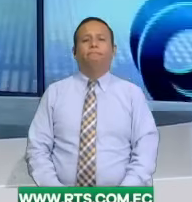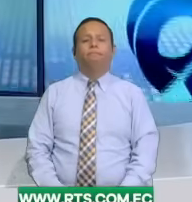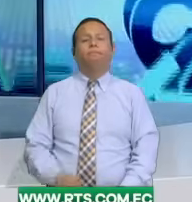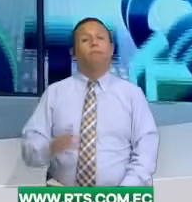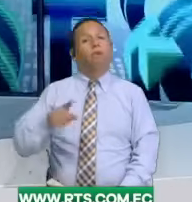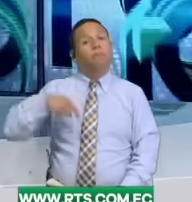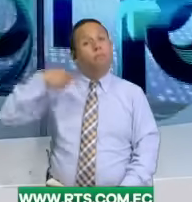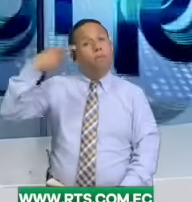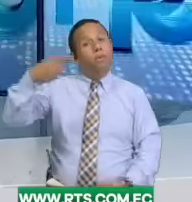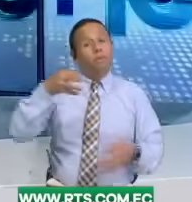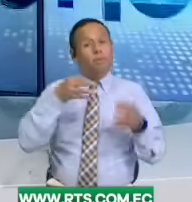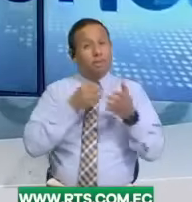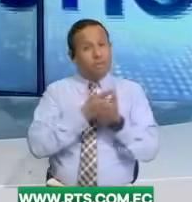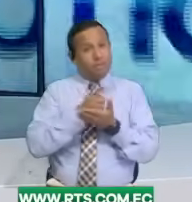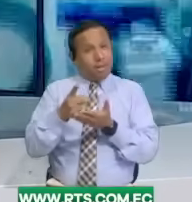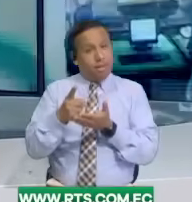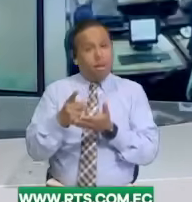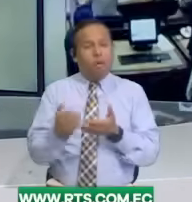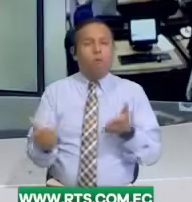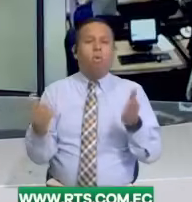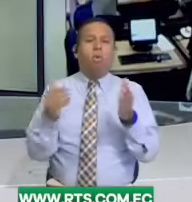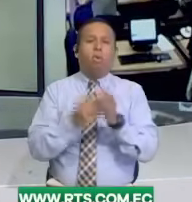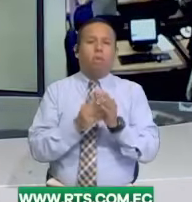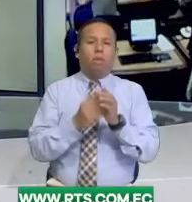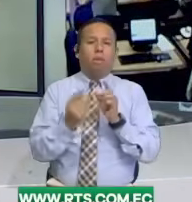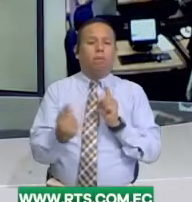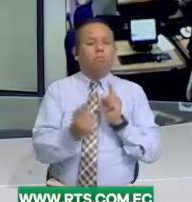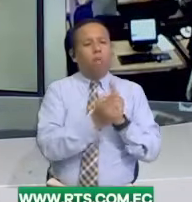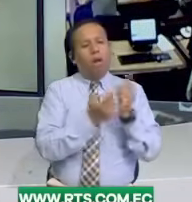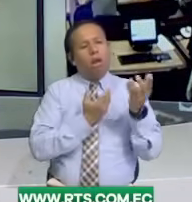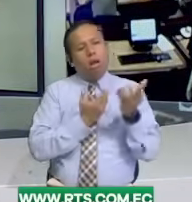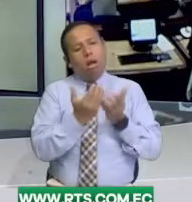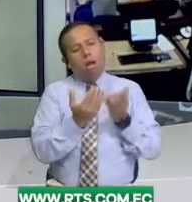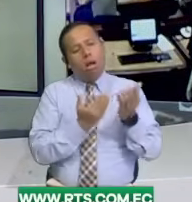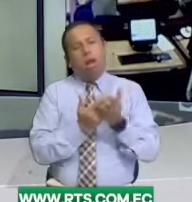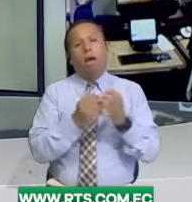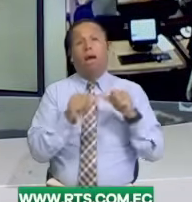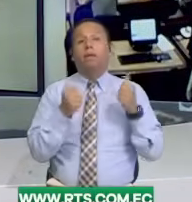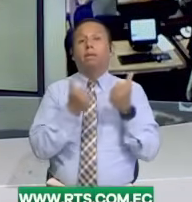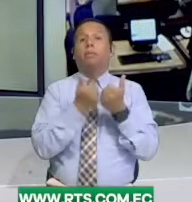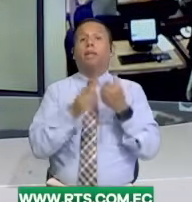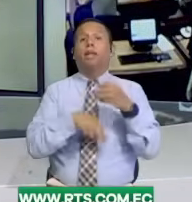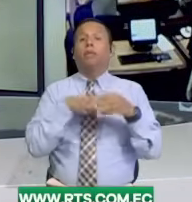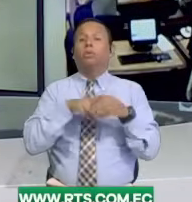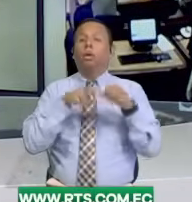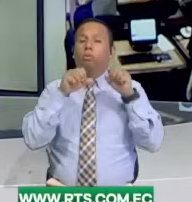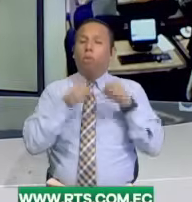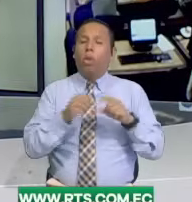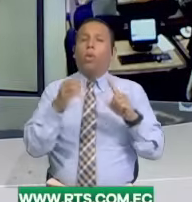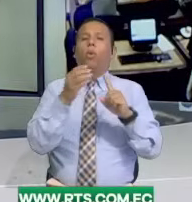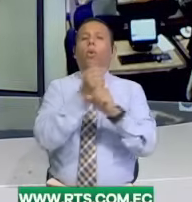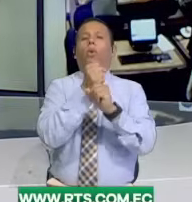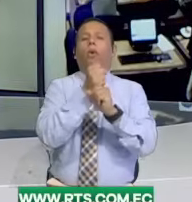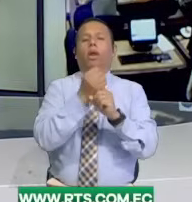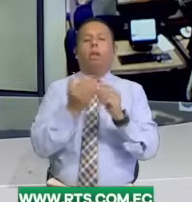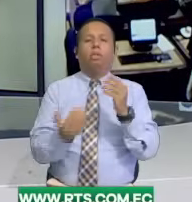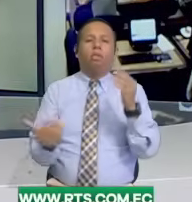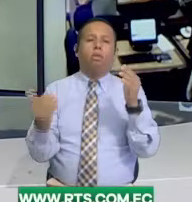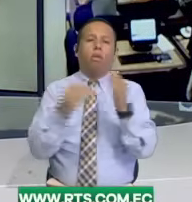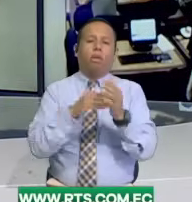La próxima semana se harán nuevos acercamientos políticos para que la Asamblea Nacional logre elegir a su